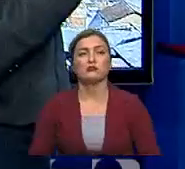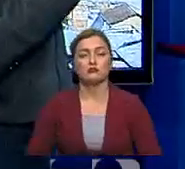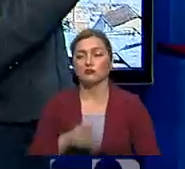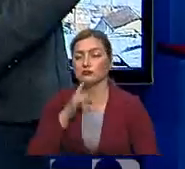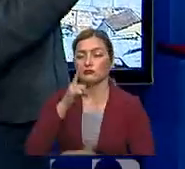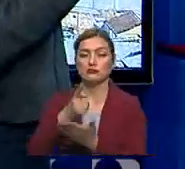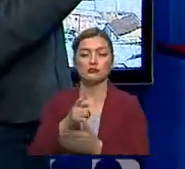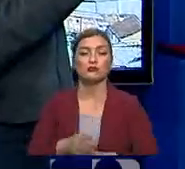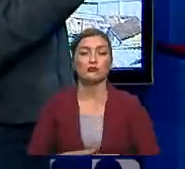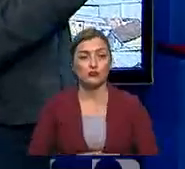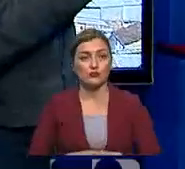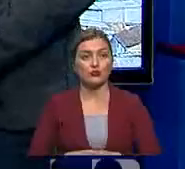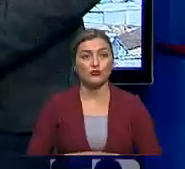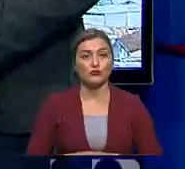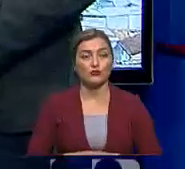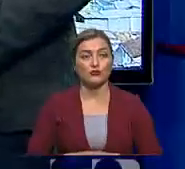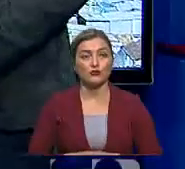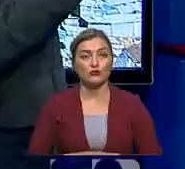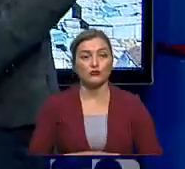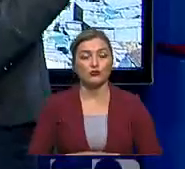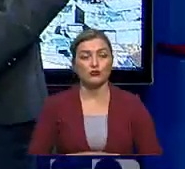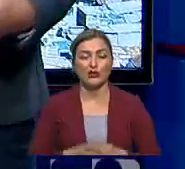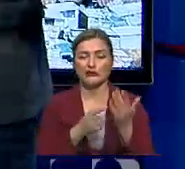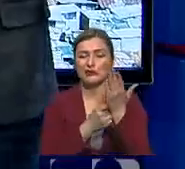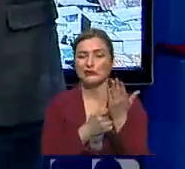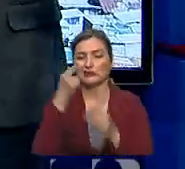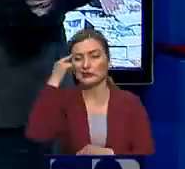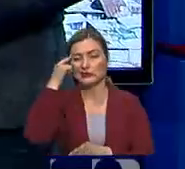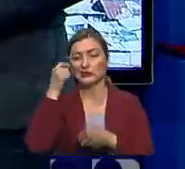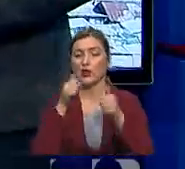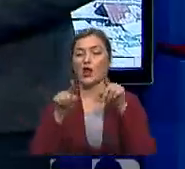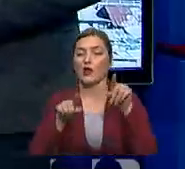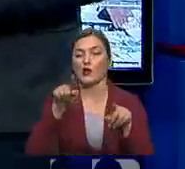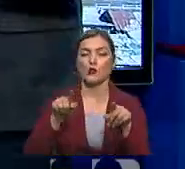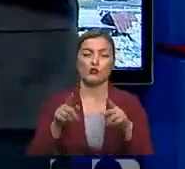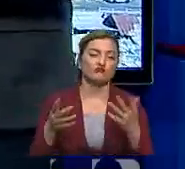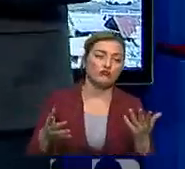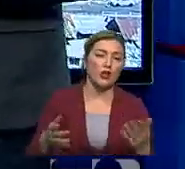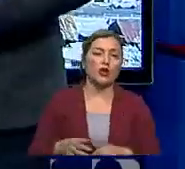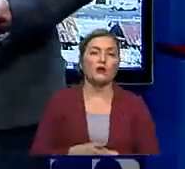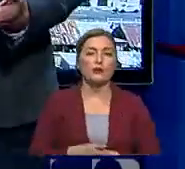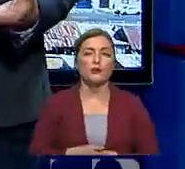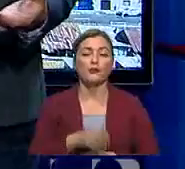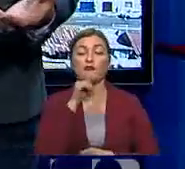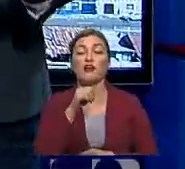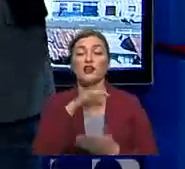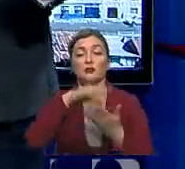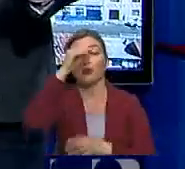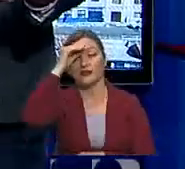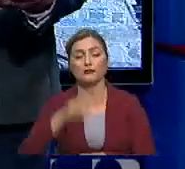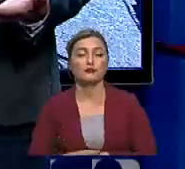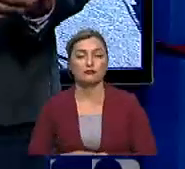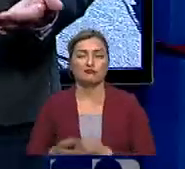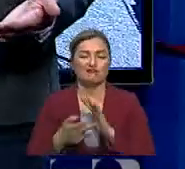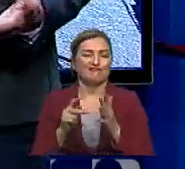es. Y ese retorno a clases tiene que ser muy bien pensado. Es decir, hay chicos que van a venir con algunas carencias. Mucho rezago. Pero eso